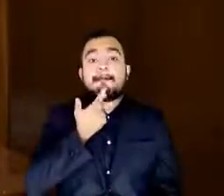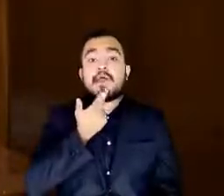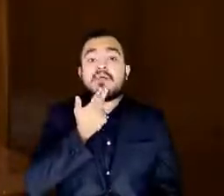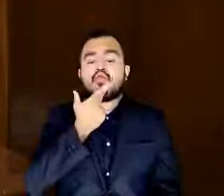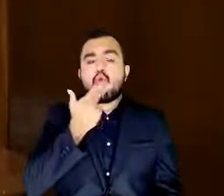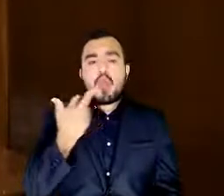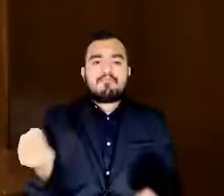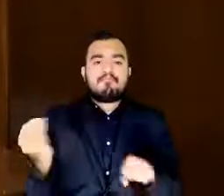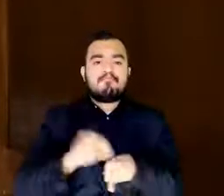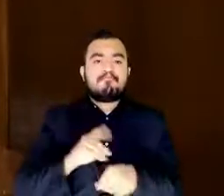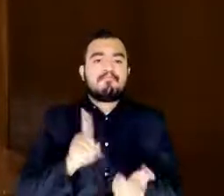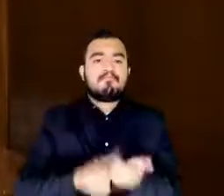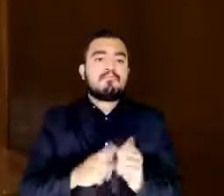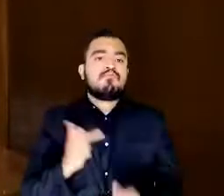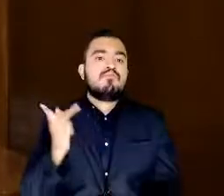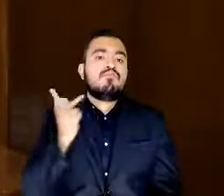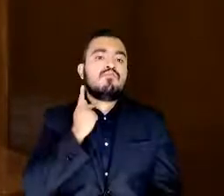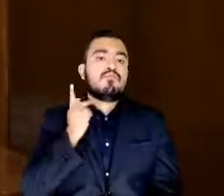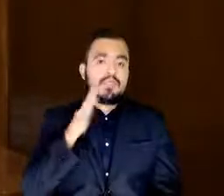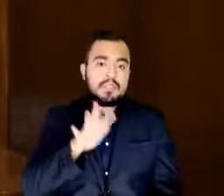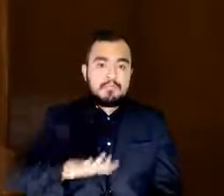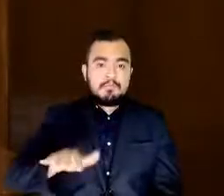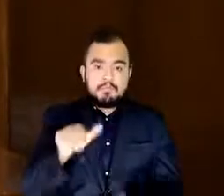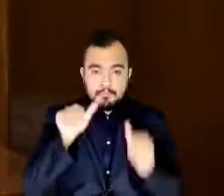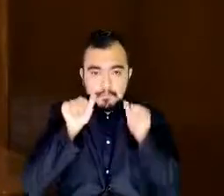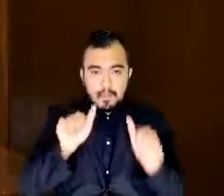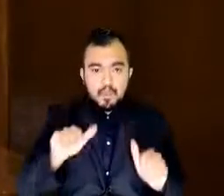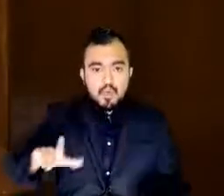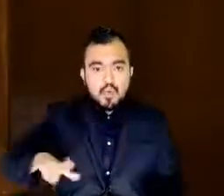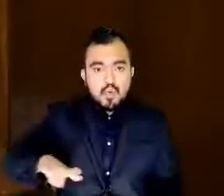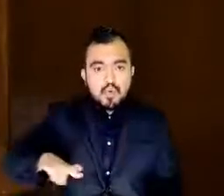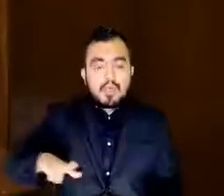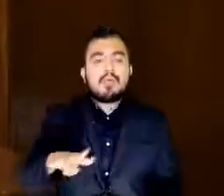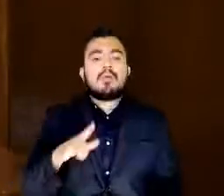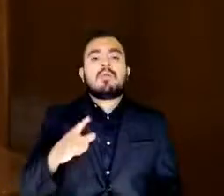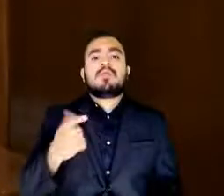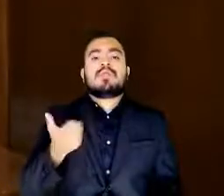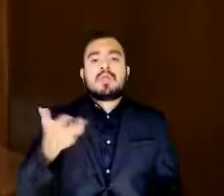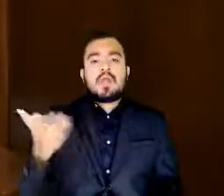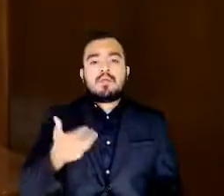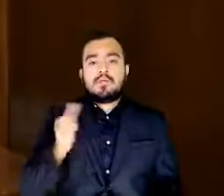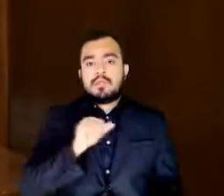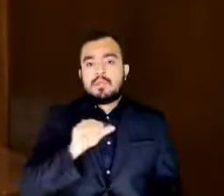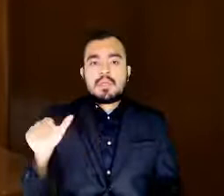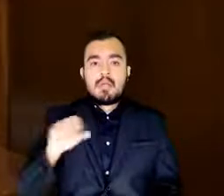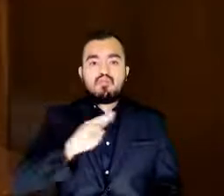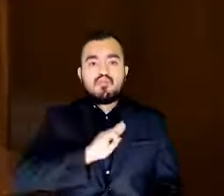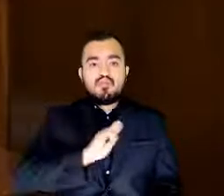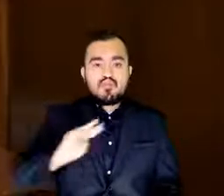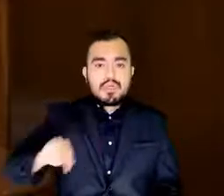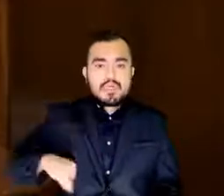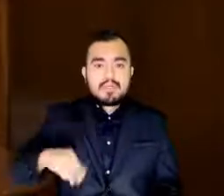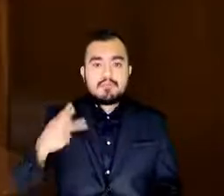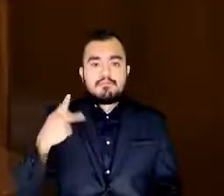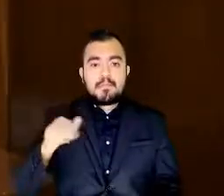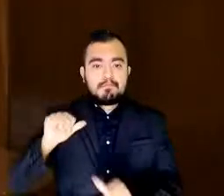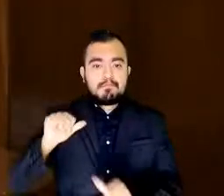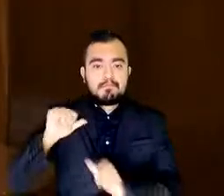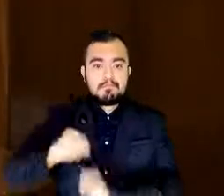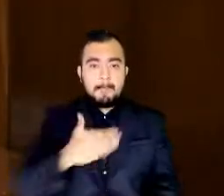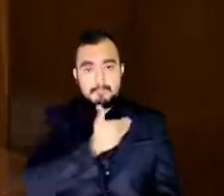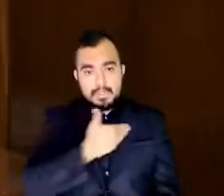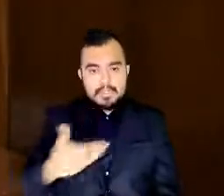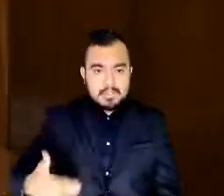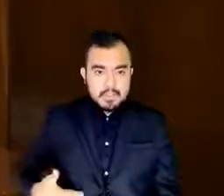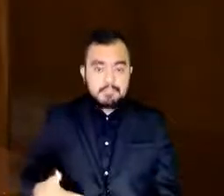implementaciones políticas públicas y toda acción generadas para las administraciones públicas municipales. Es por lo